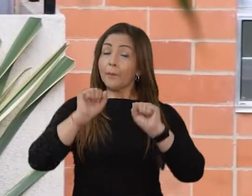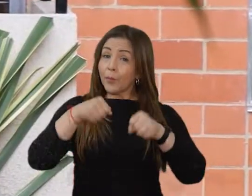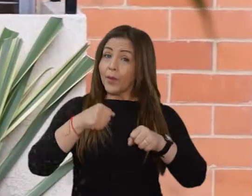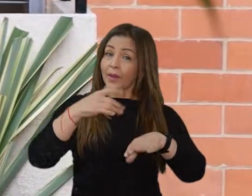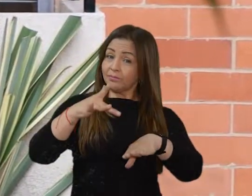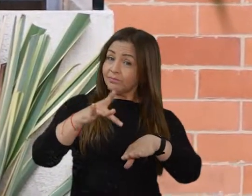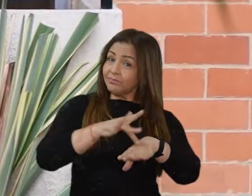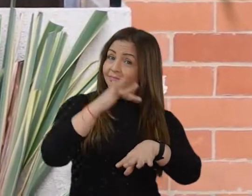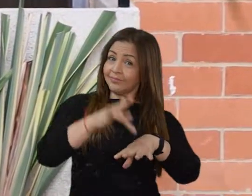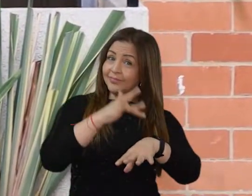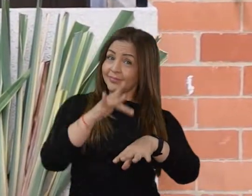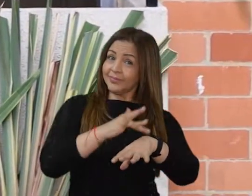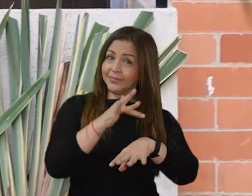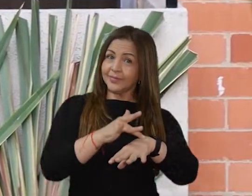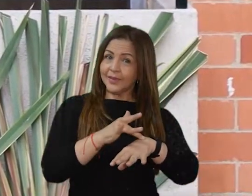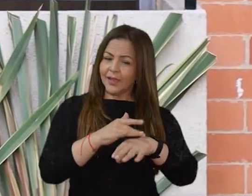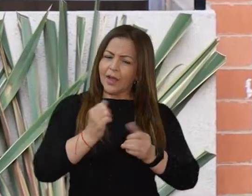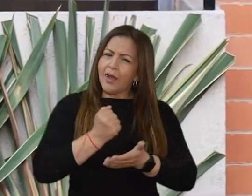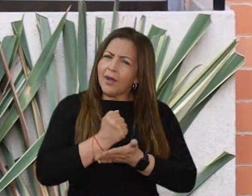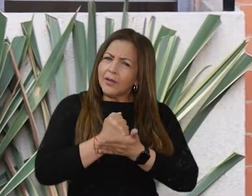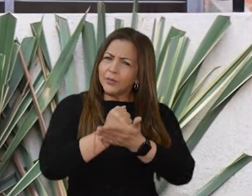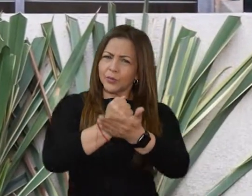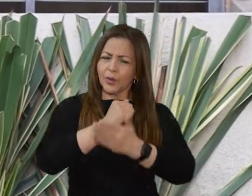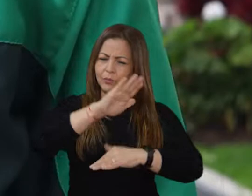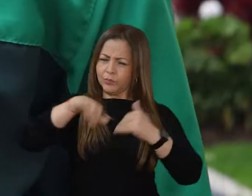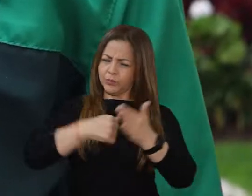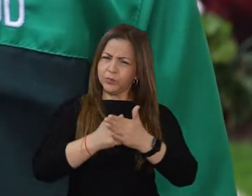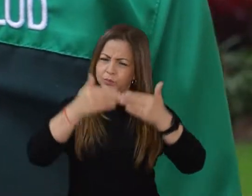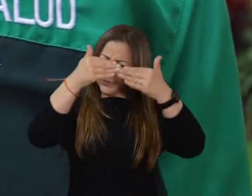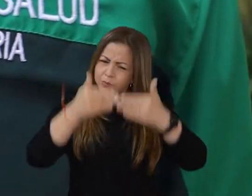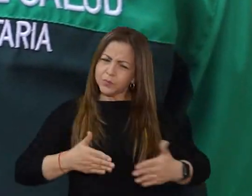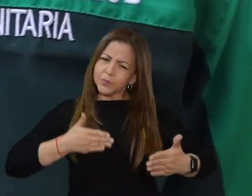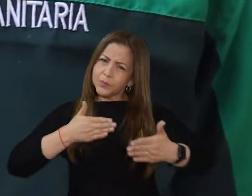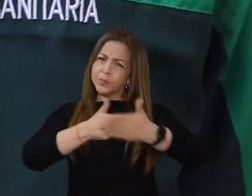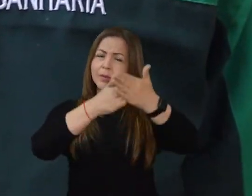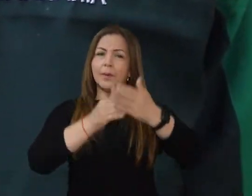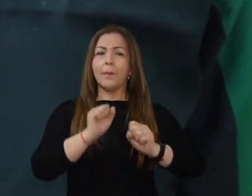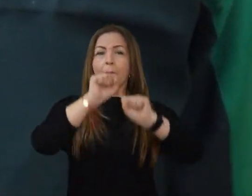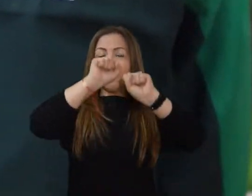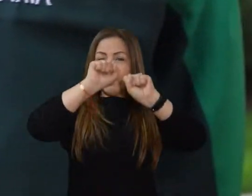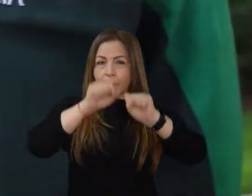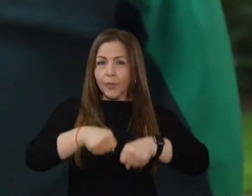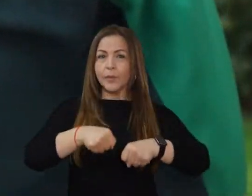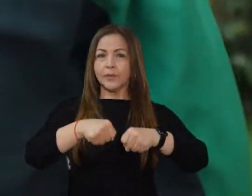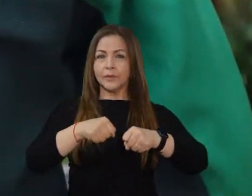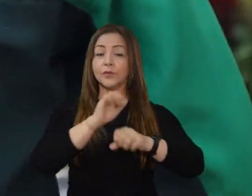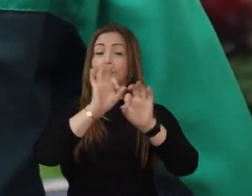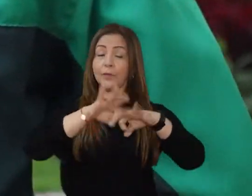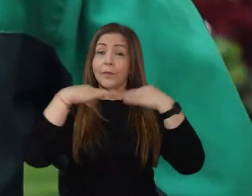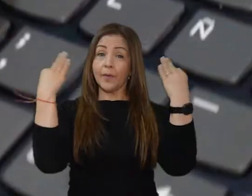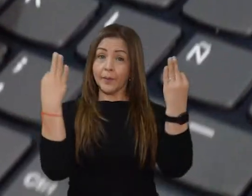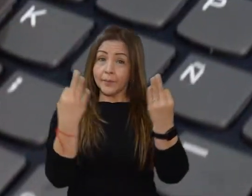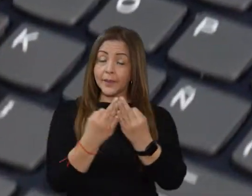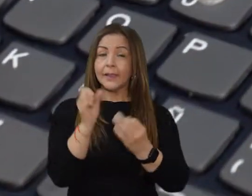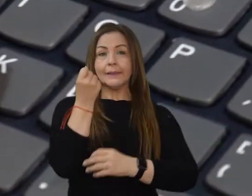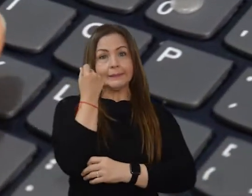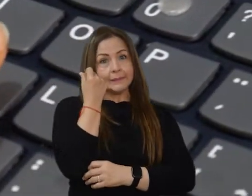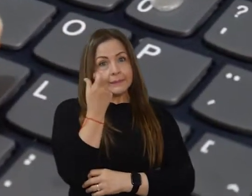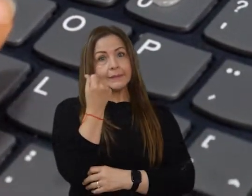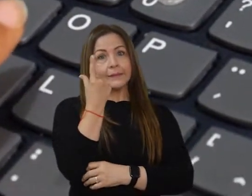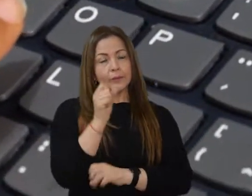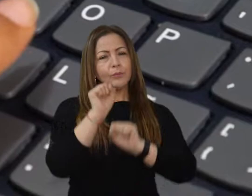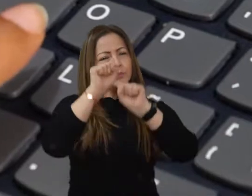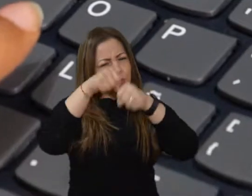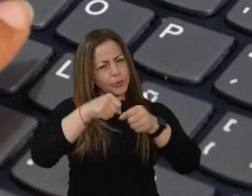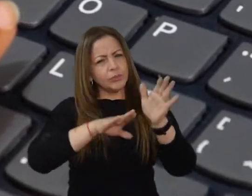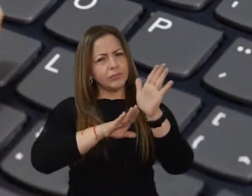sociedad, poderlos motivar e impulsar a superar todas esas barreras, poderles ayudar a